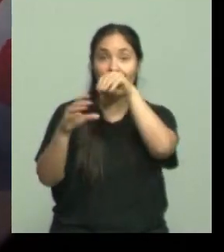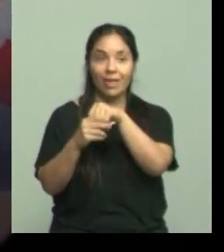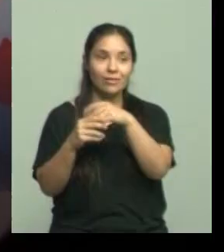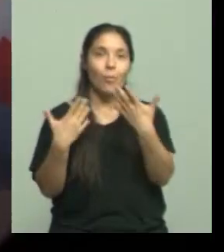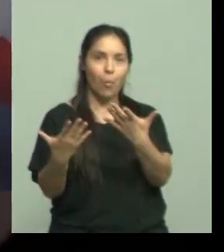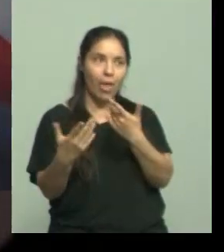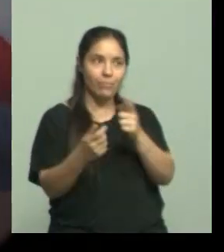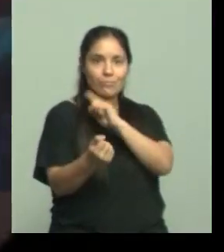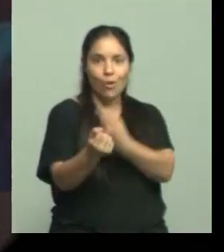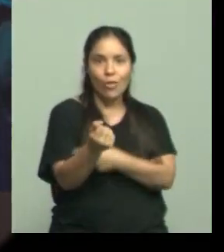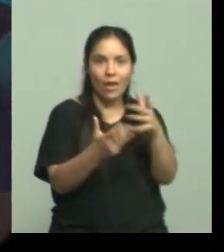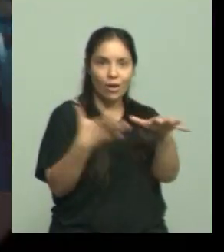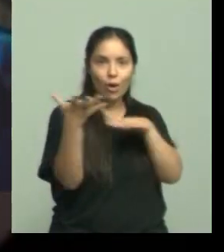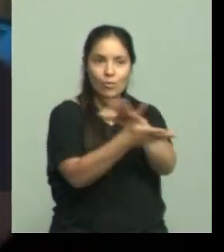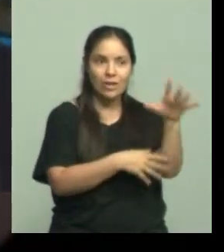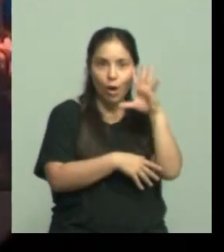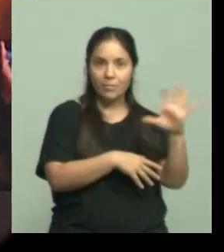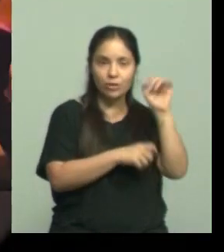las redes sociales, el juego cambió.